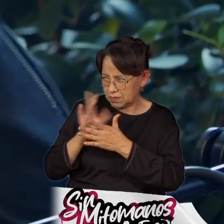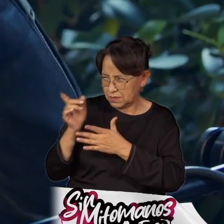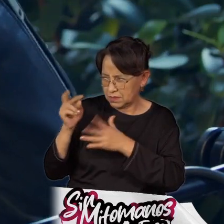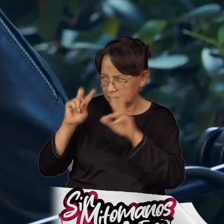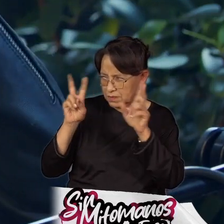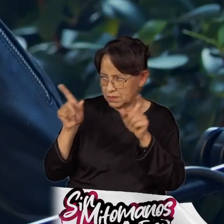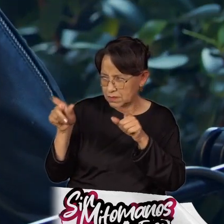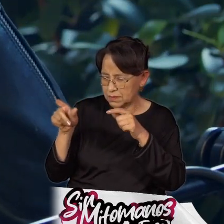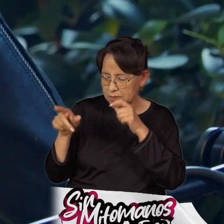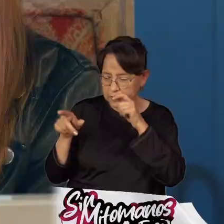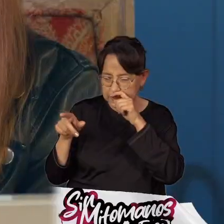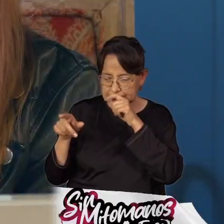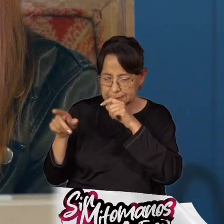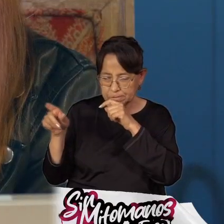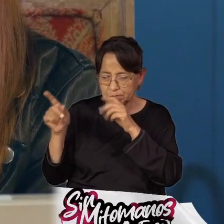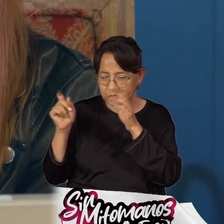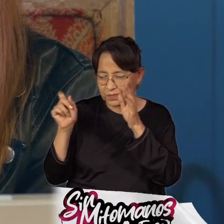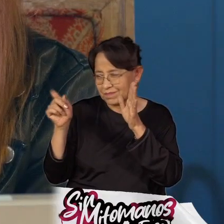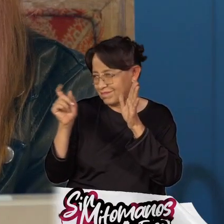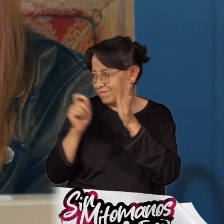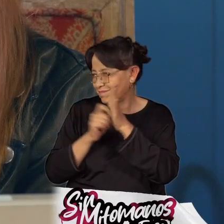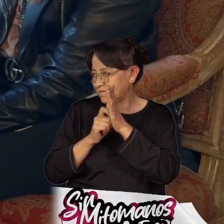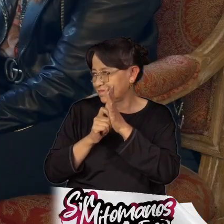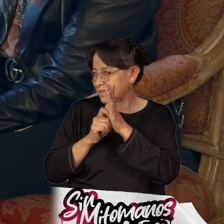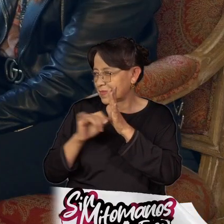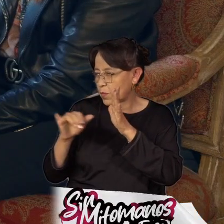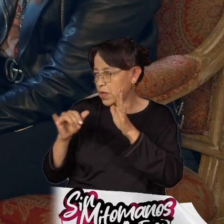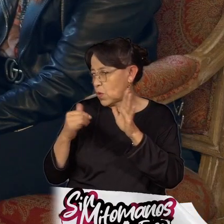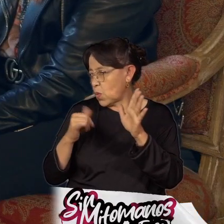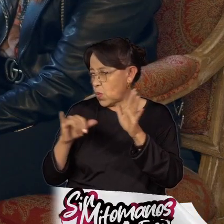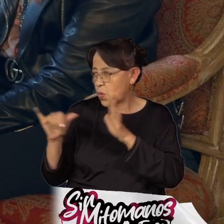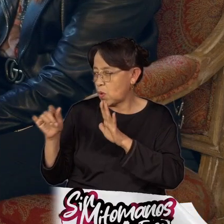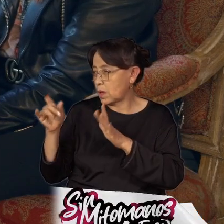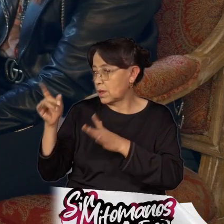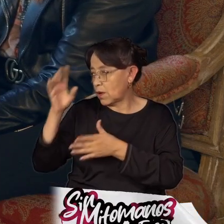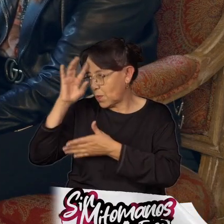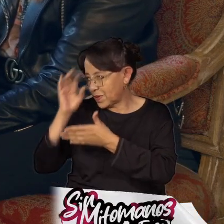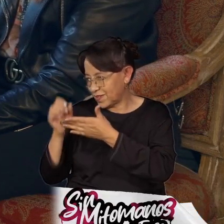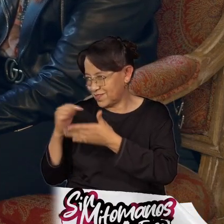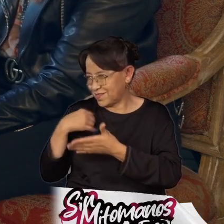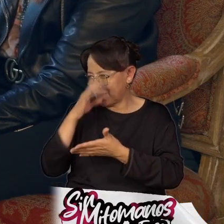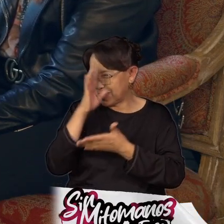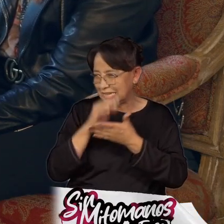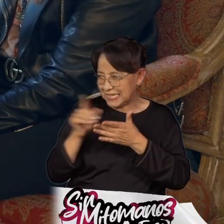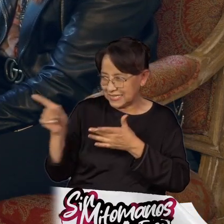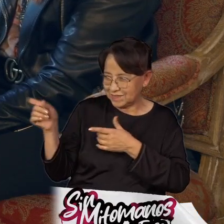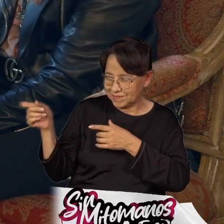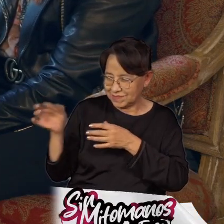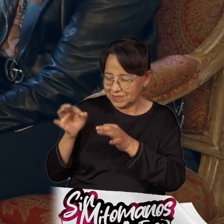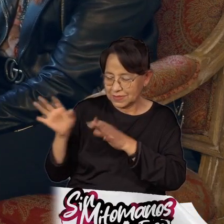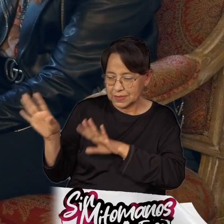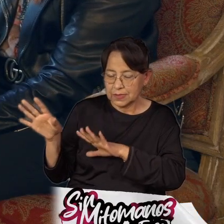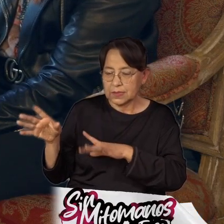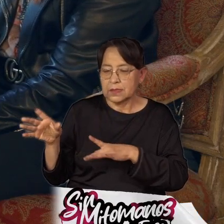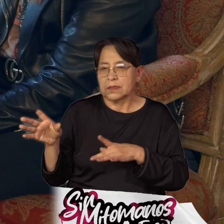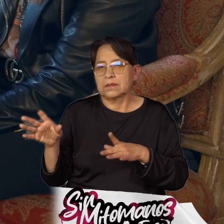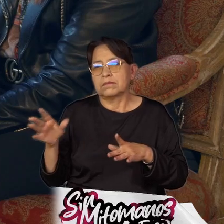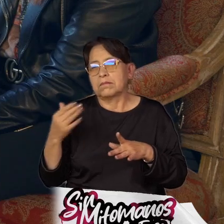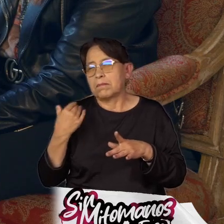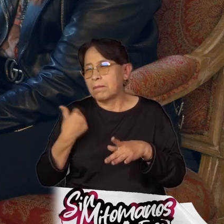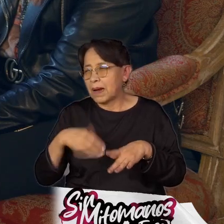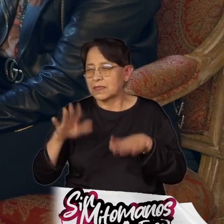más ahorita, que nos vas a presentar ya ese punto en el que nos encontramos, cual sea tu postulado. Pero sí veo